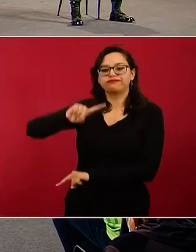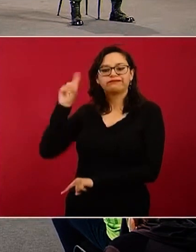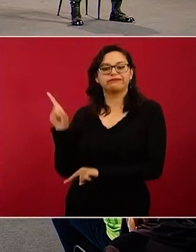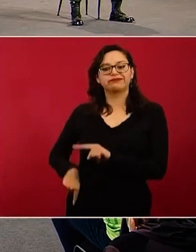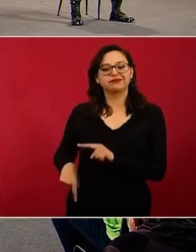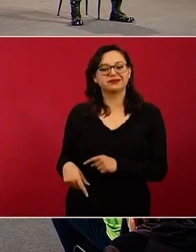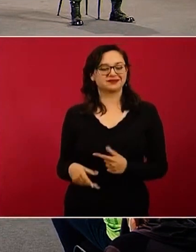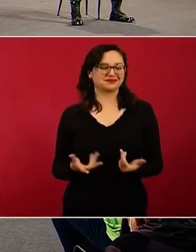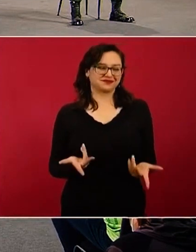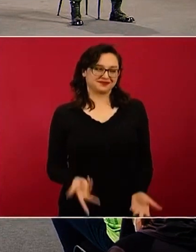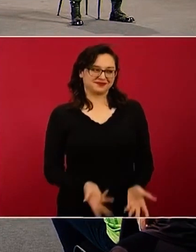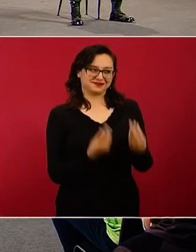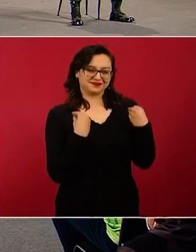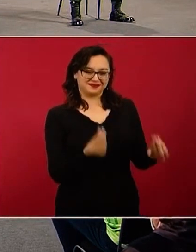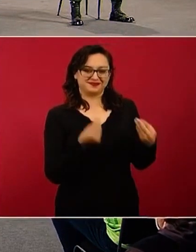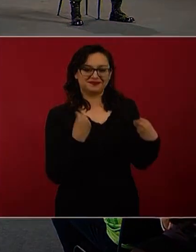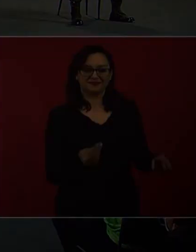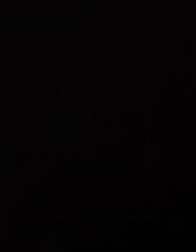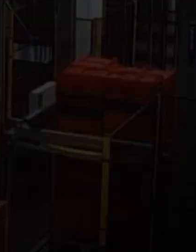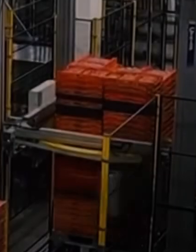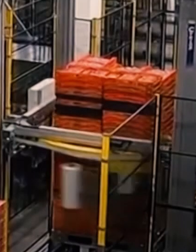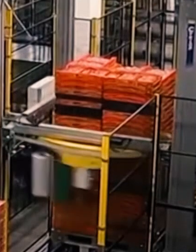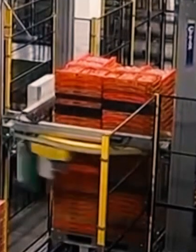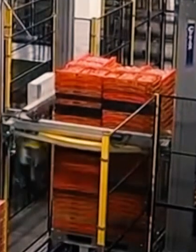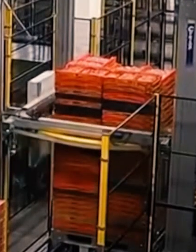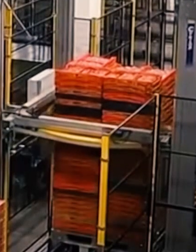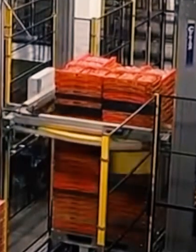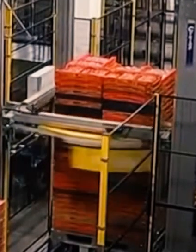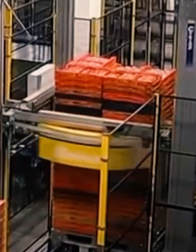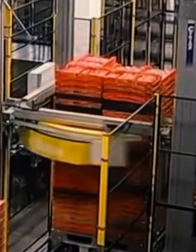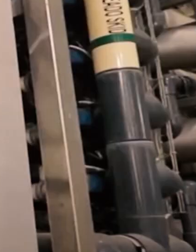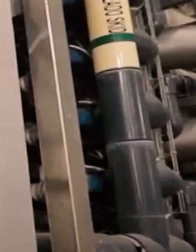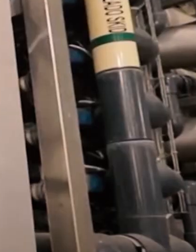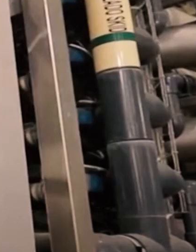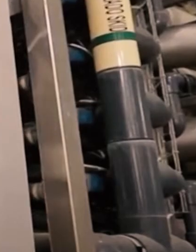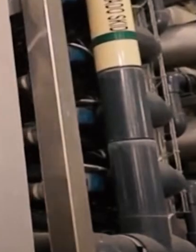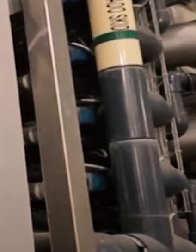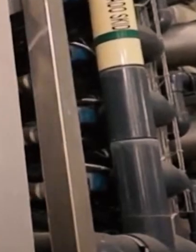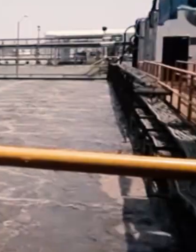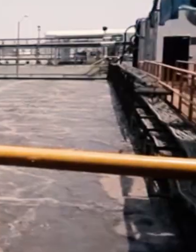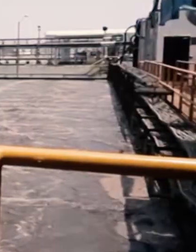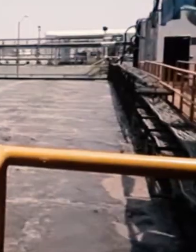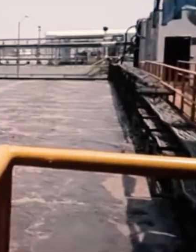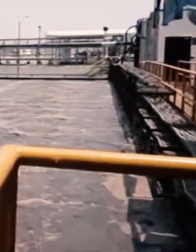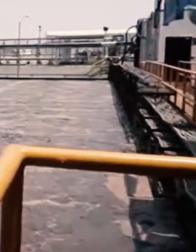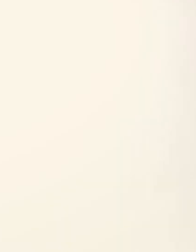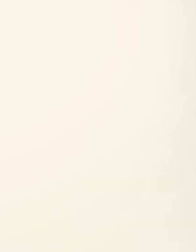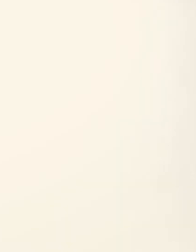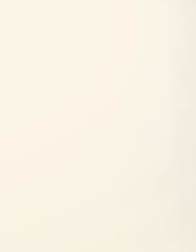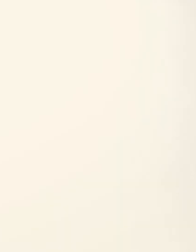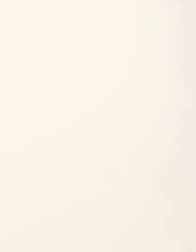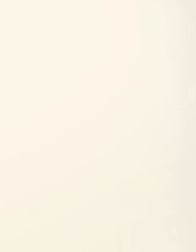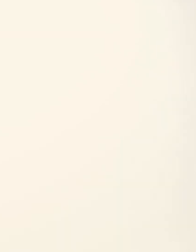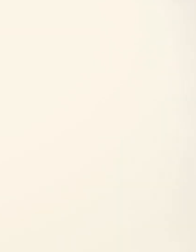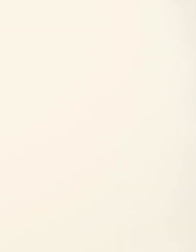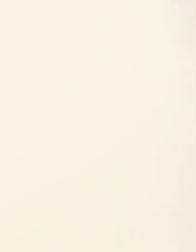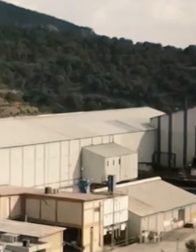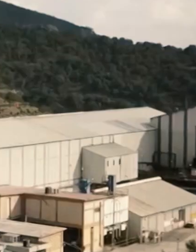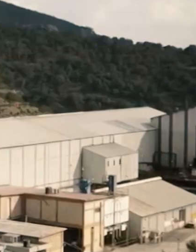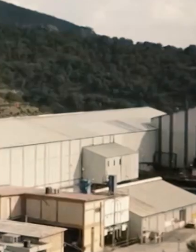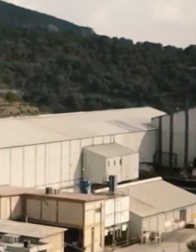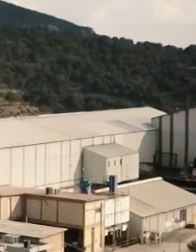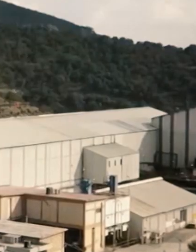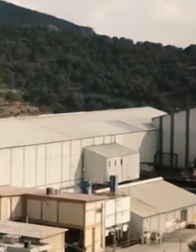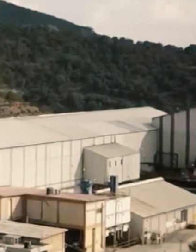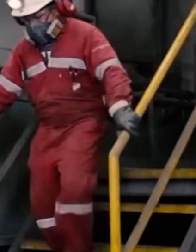cuando es lo más limpio que hay, lo más barato. Señaló que también buscará llegar a un acuerdo con los inversionistas de Estados Unidos para